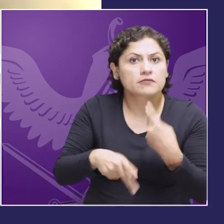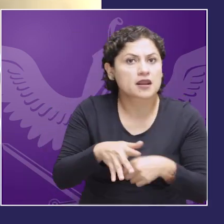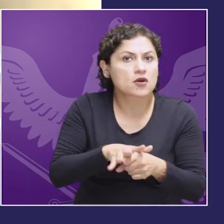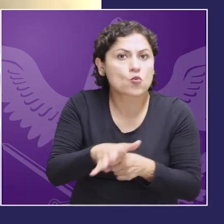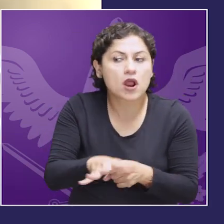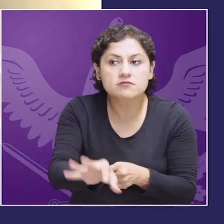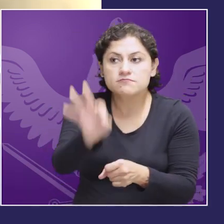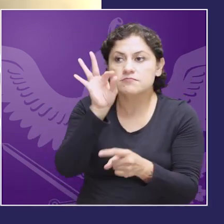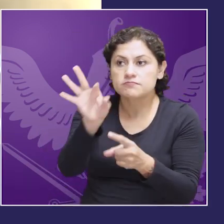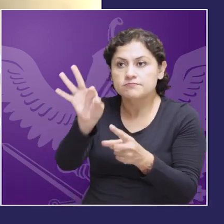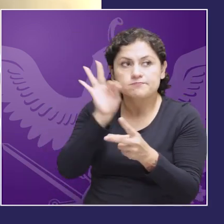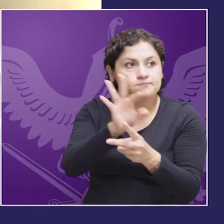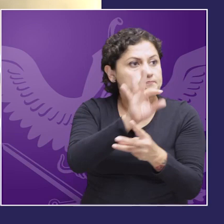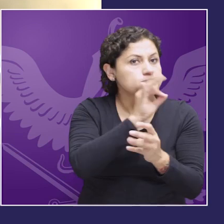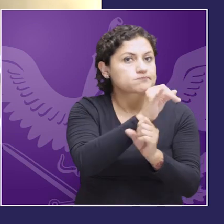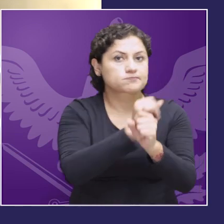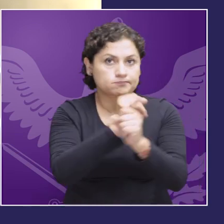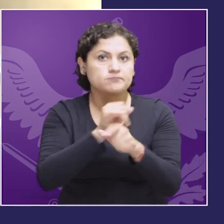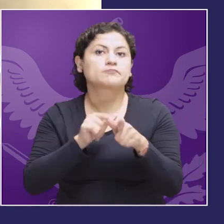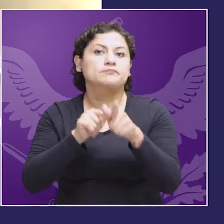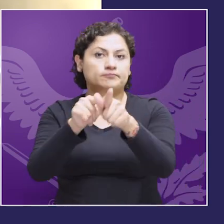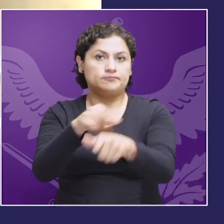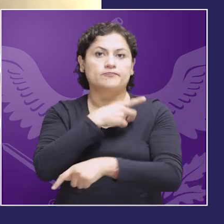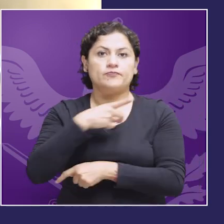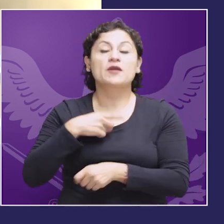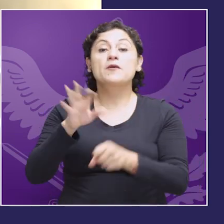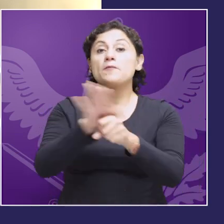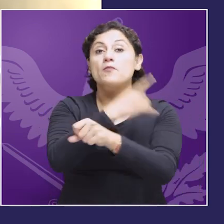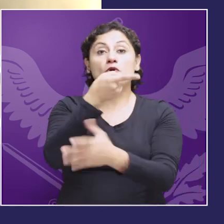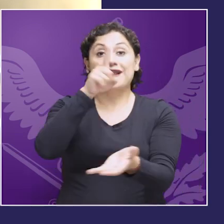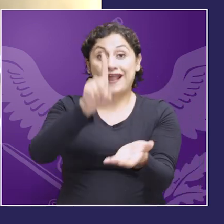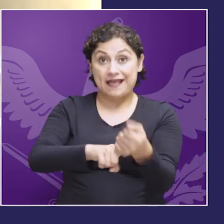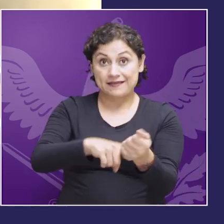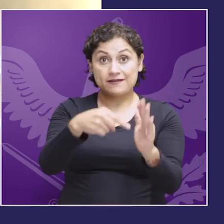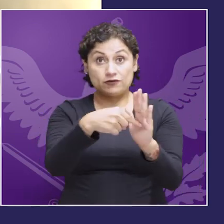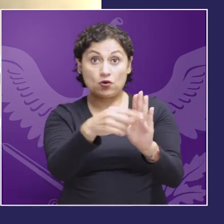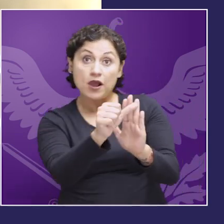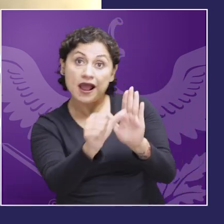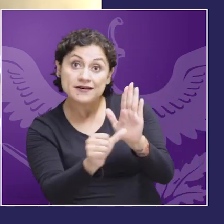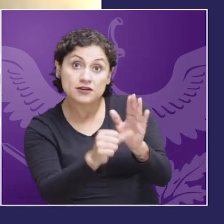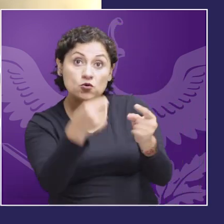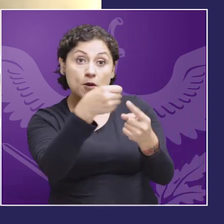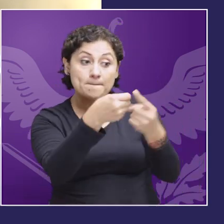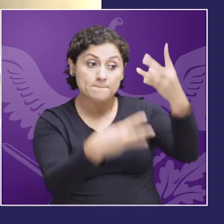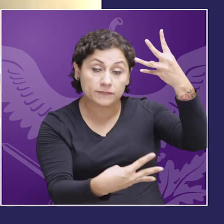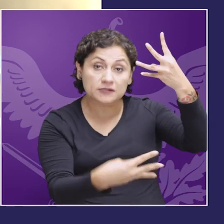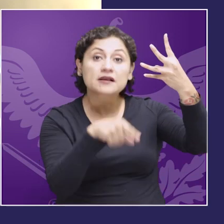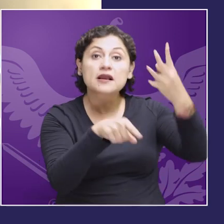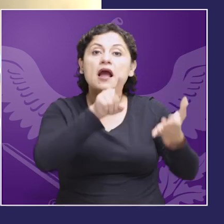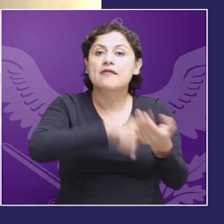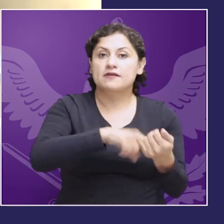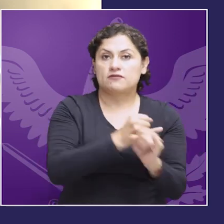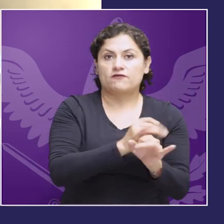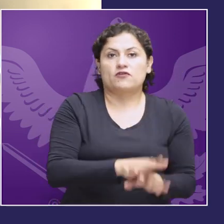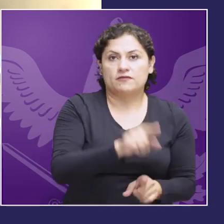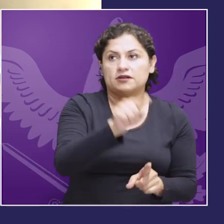generamos indicadores, porque de cada uno de los artículos que tiene el instrumento